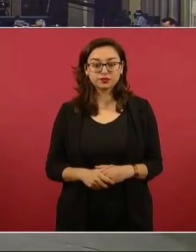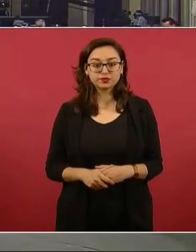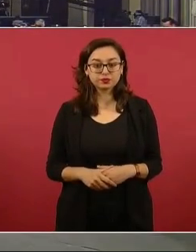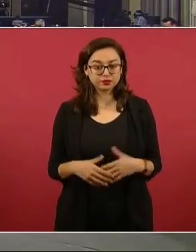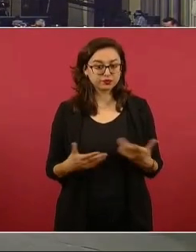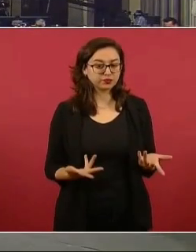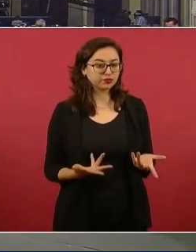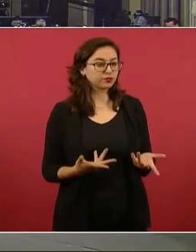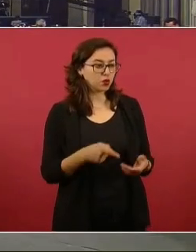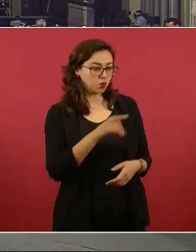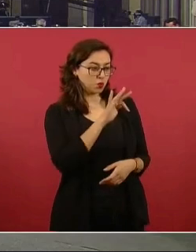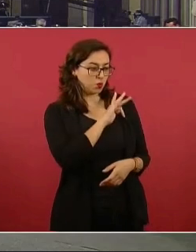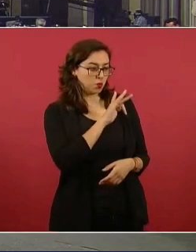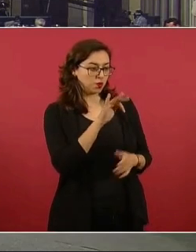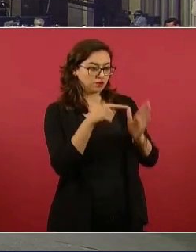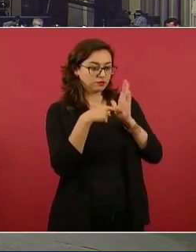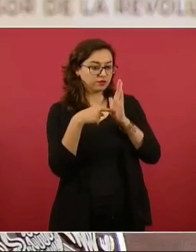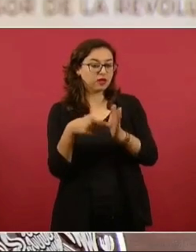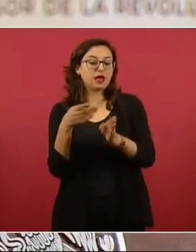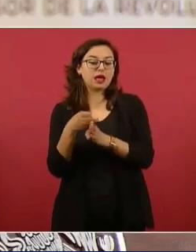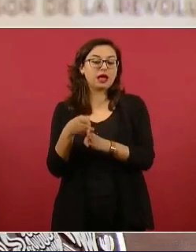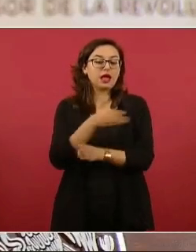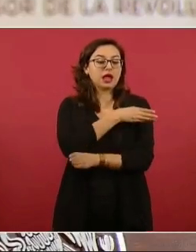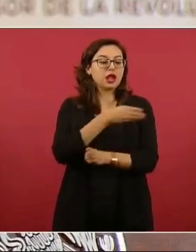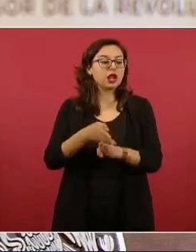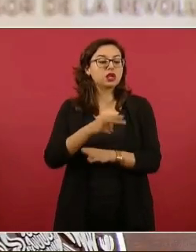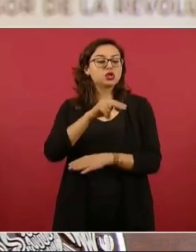del salario en el periodo neoliberal